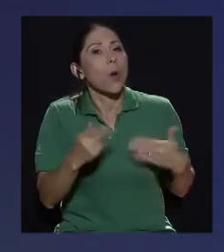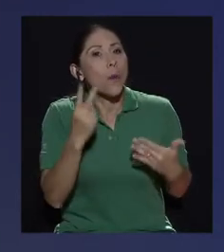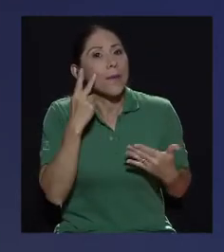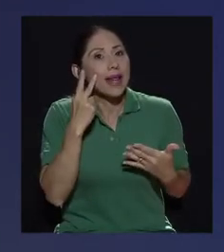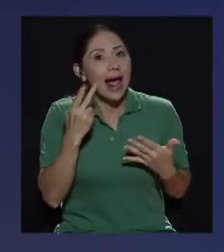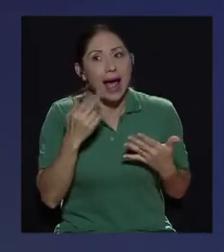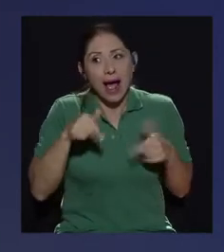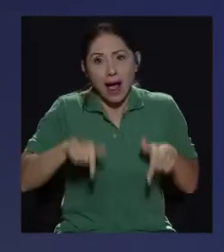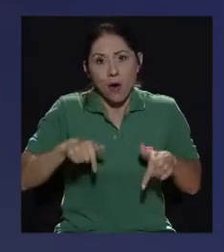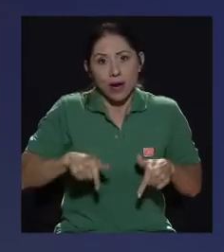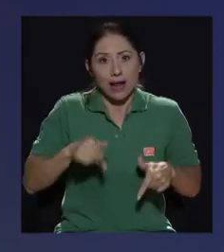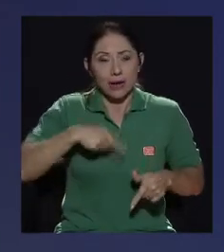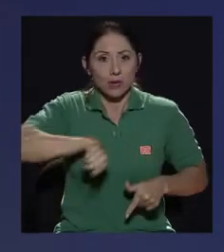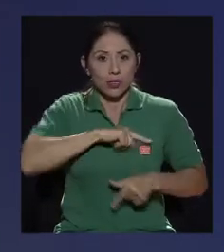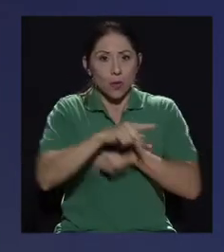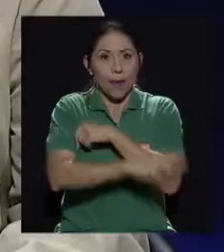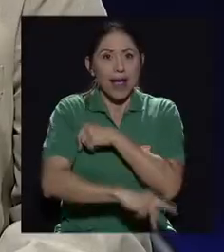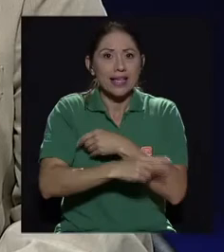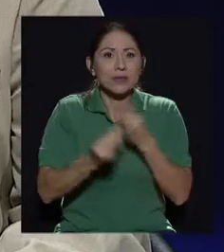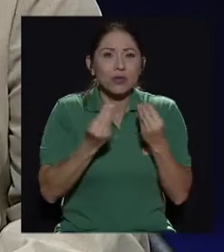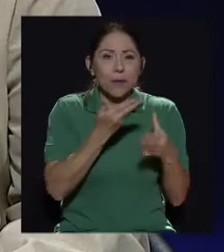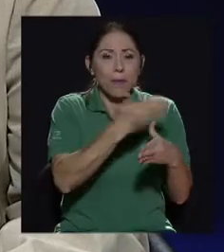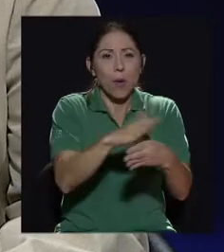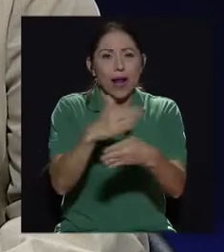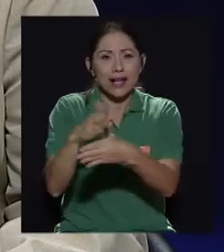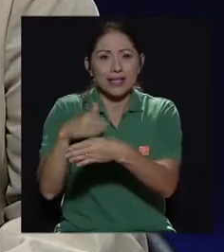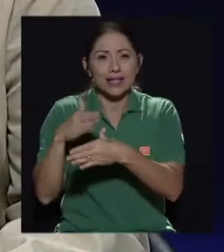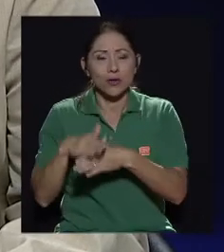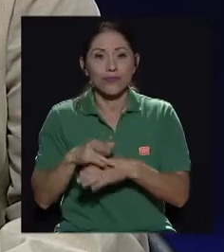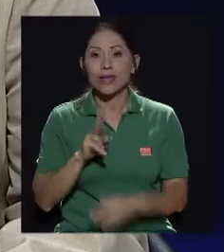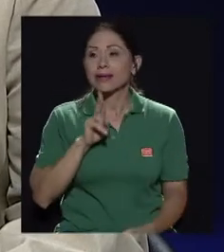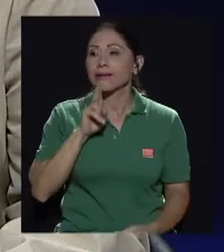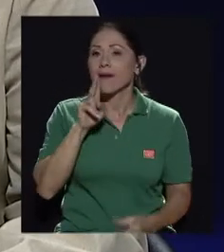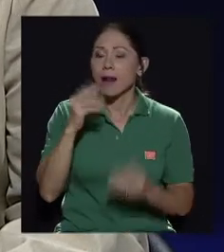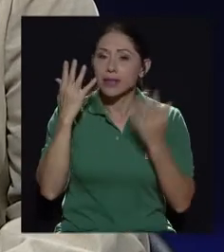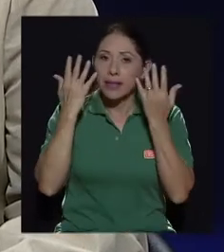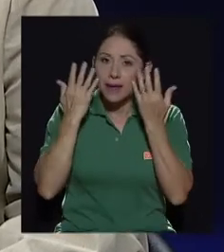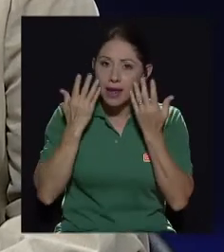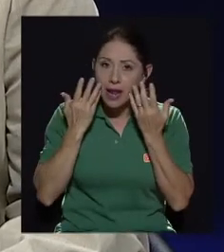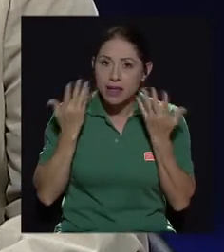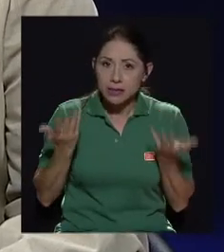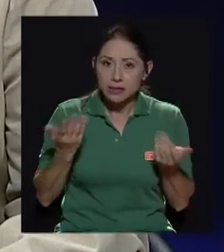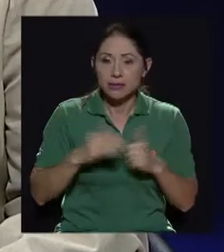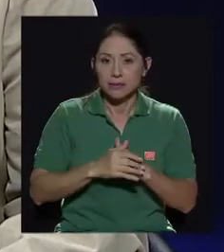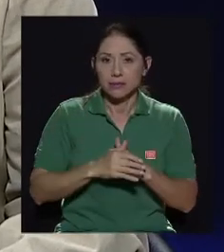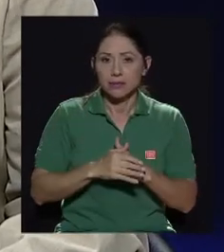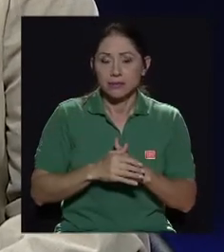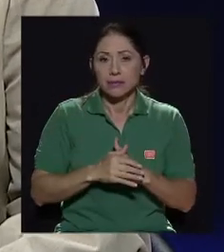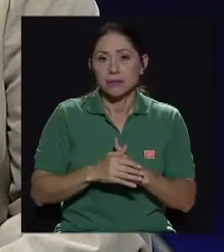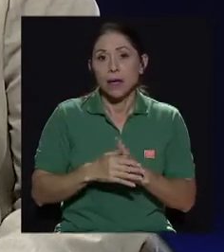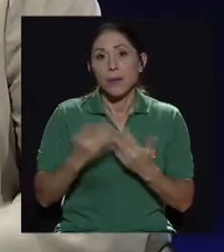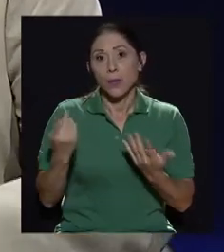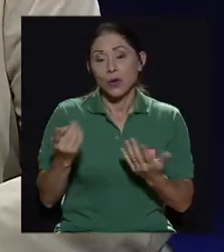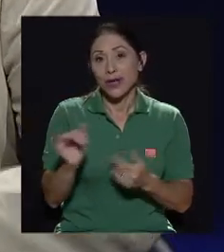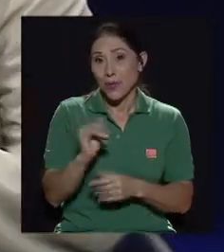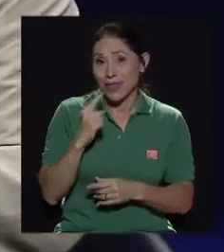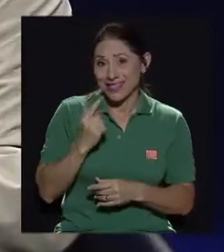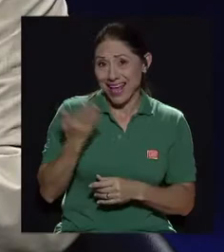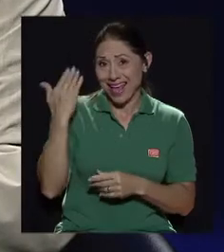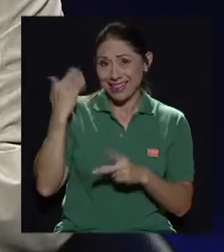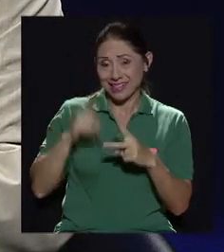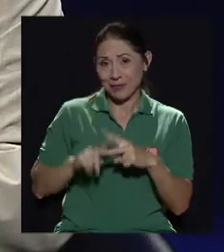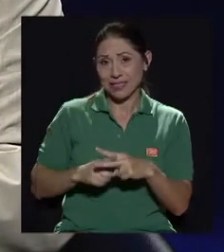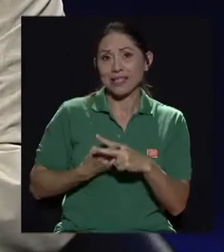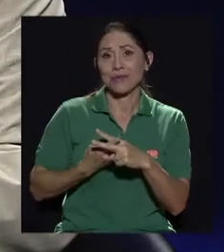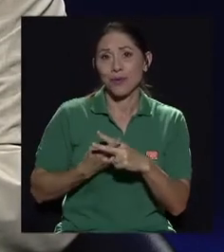polarización que vive nuestro país realmente me genera mucha tristeza porque si hay algo que como te